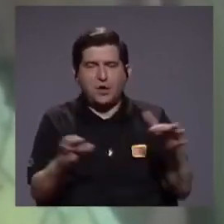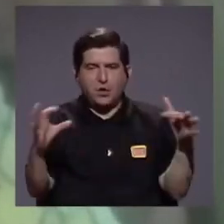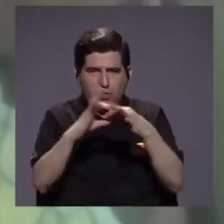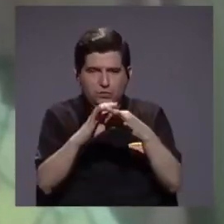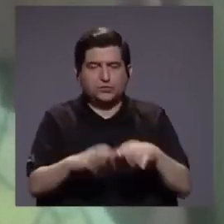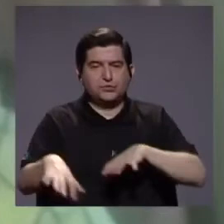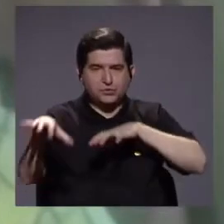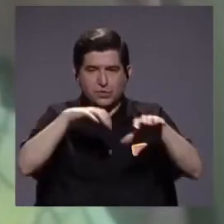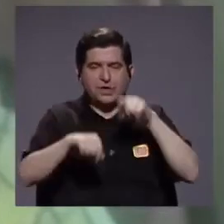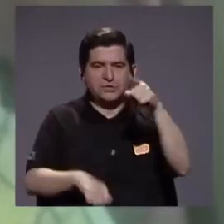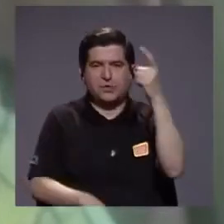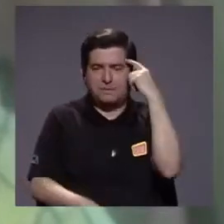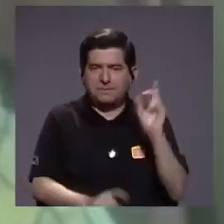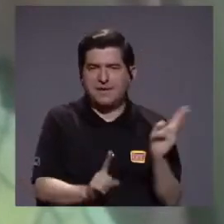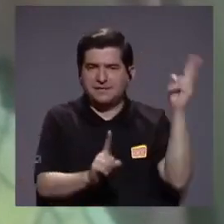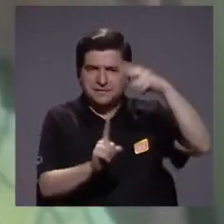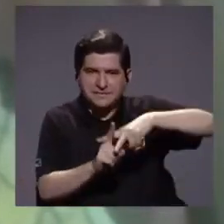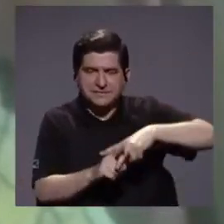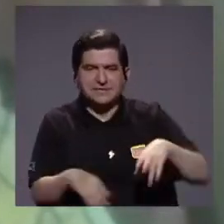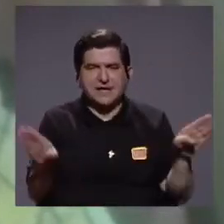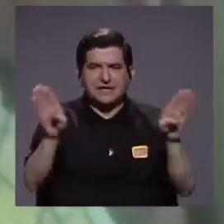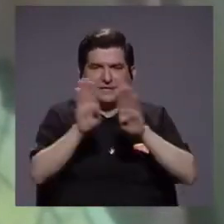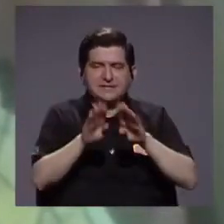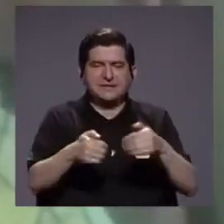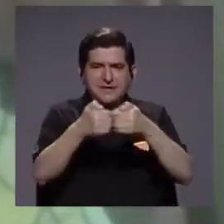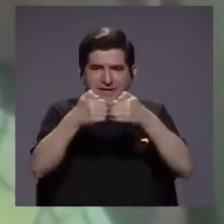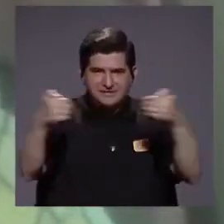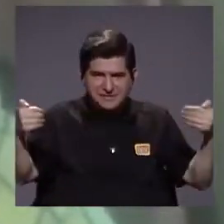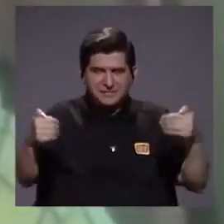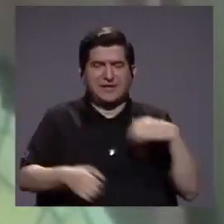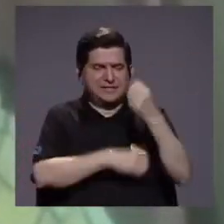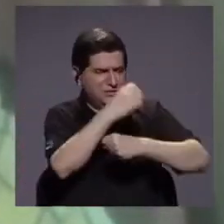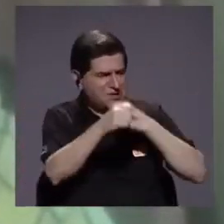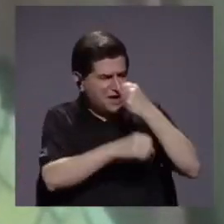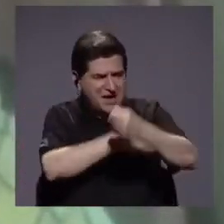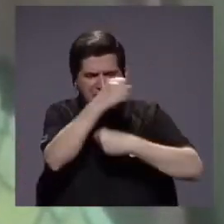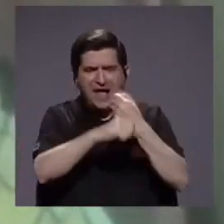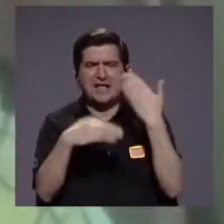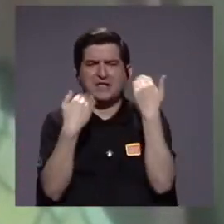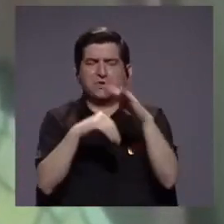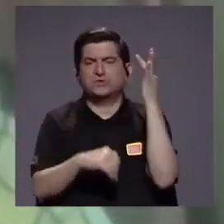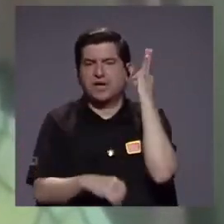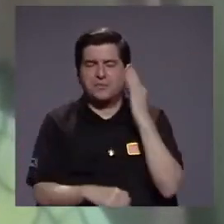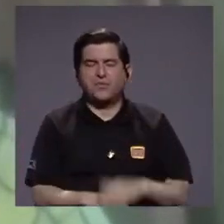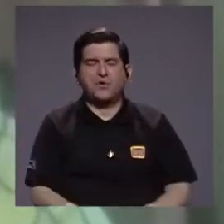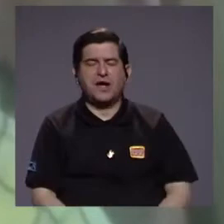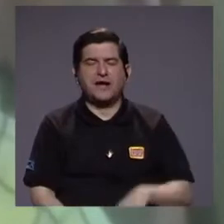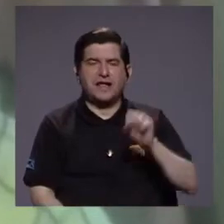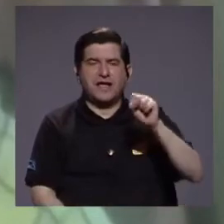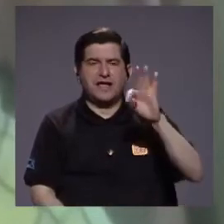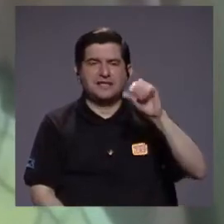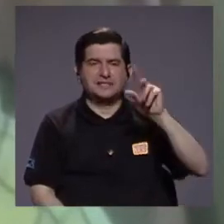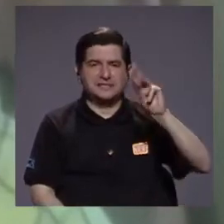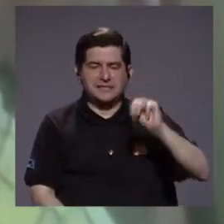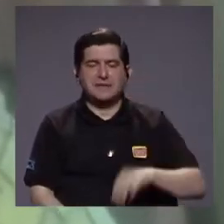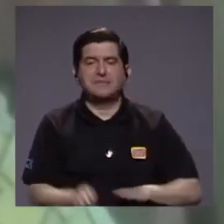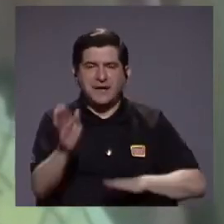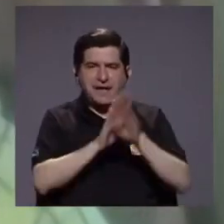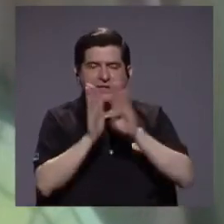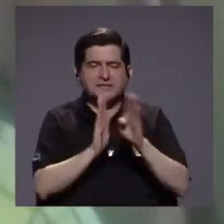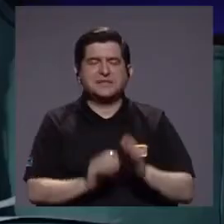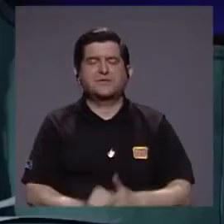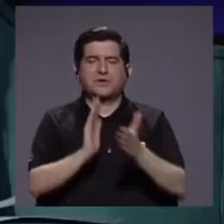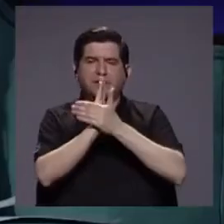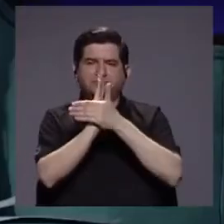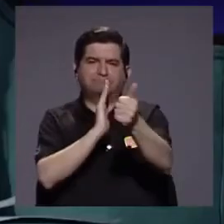son las acciones que piensa implementar para cerrar la brecha histórica que por décadas ha limitado a las mujeres de STEM a desarrollar su máximo potencial?